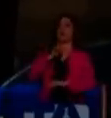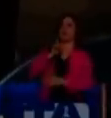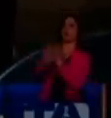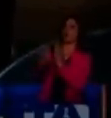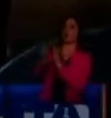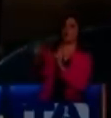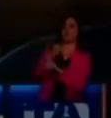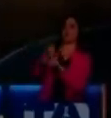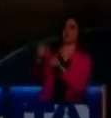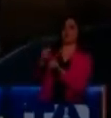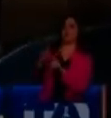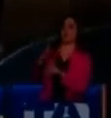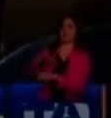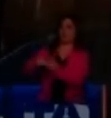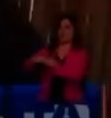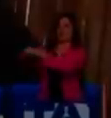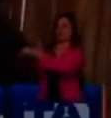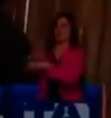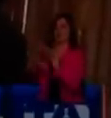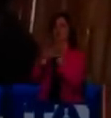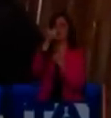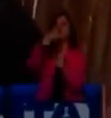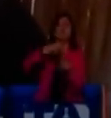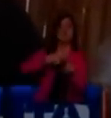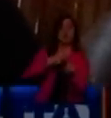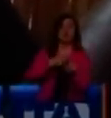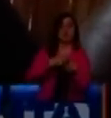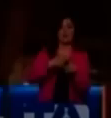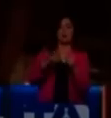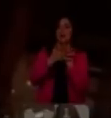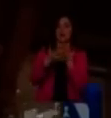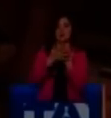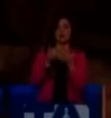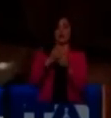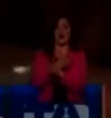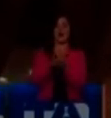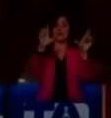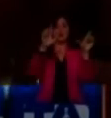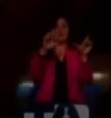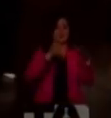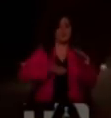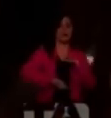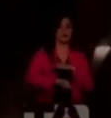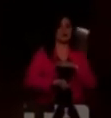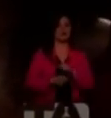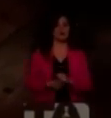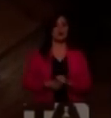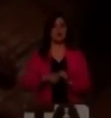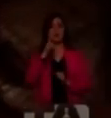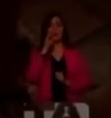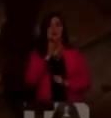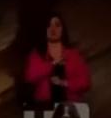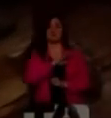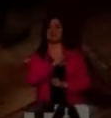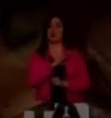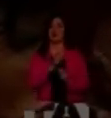bajo la acusación de maltrato. No tiene un mes de nuevo que Walter lo metió preso. Hay temor en los hijos de Loxisa, pues su padre, el